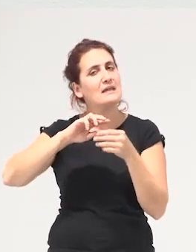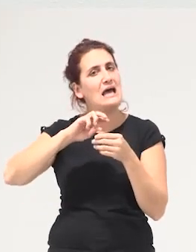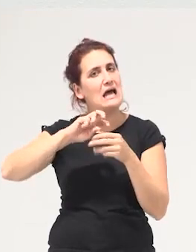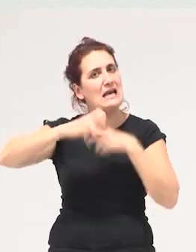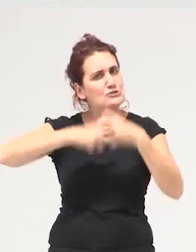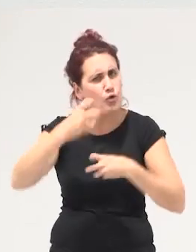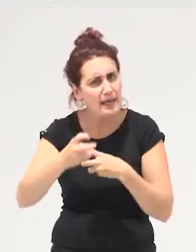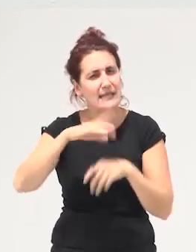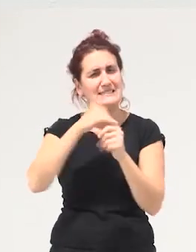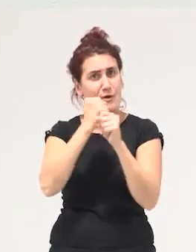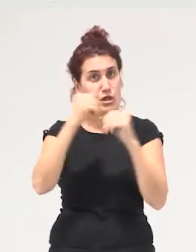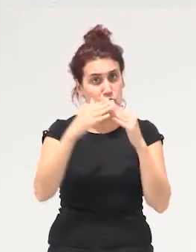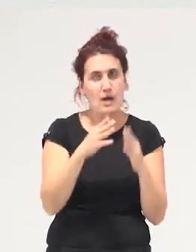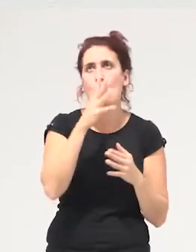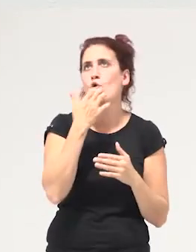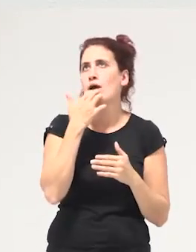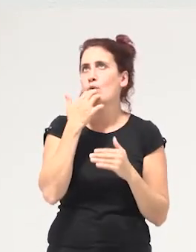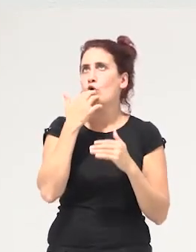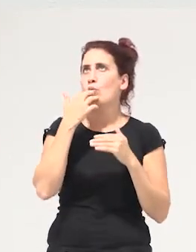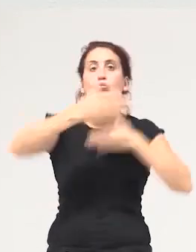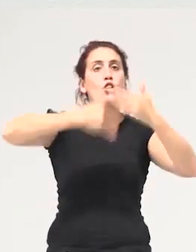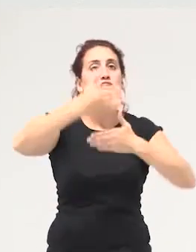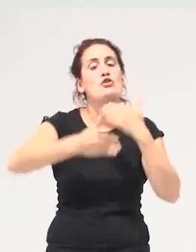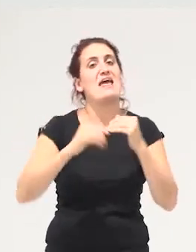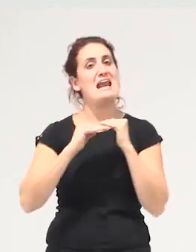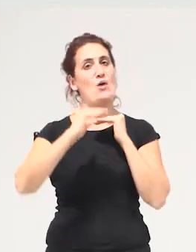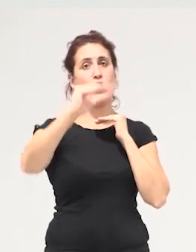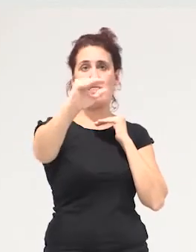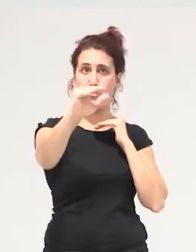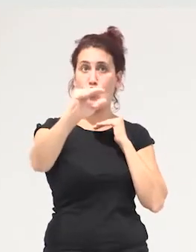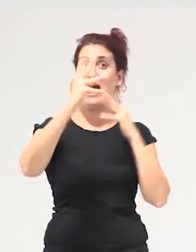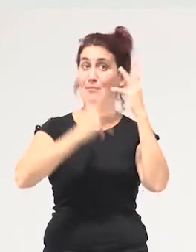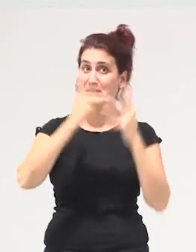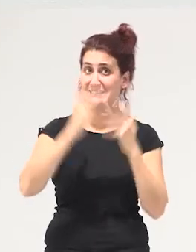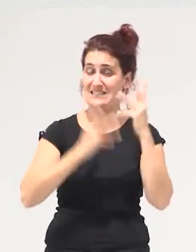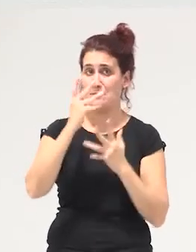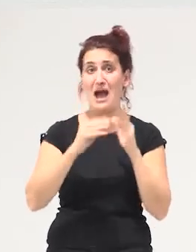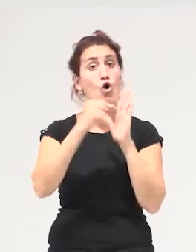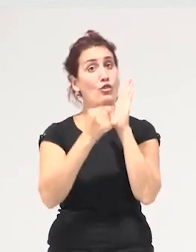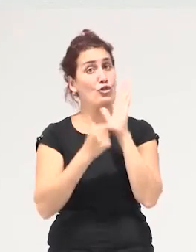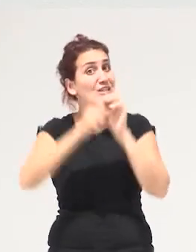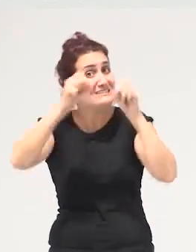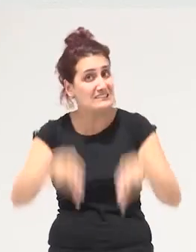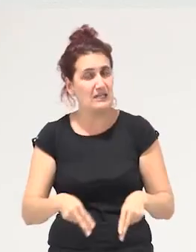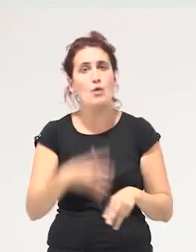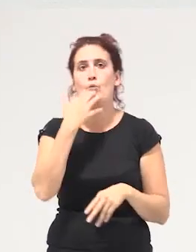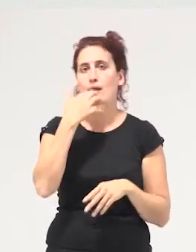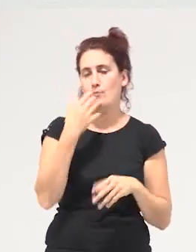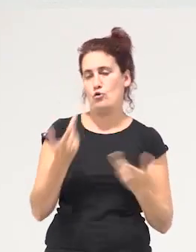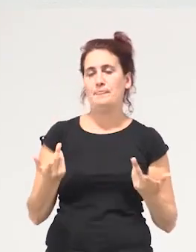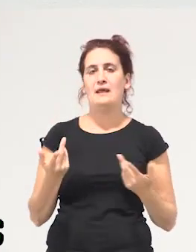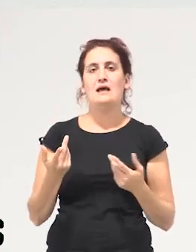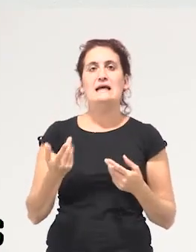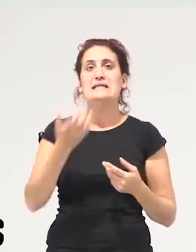trabajadoras de hogar por ejemplo un proceso de regularización administrativa sin condiciones por ejemplo prestaciones de desempleo